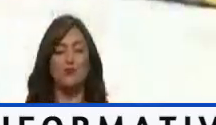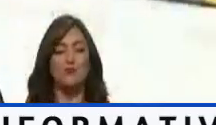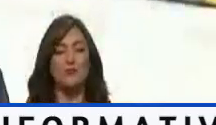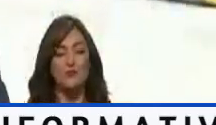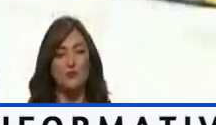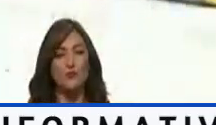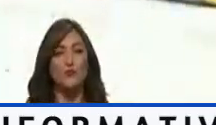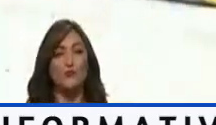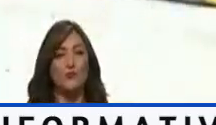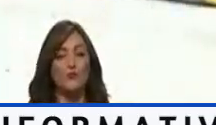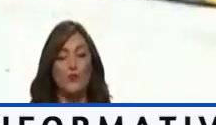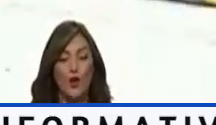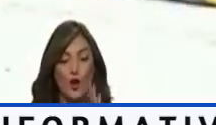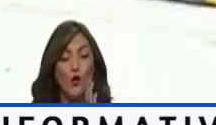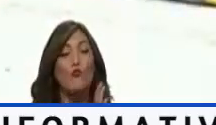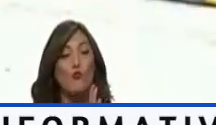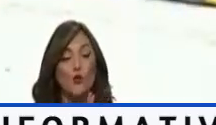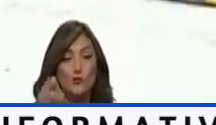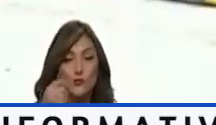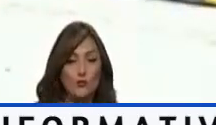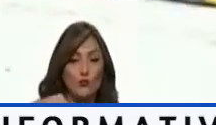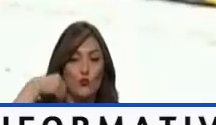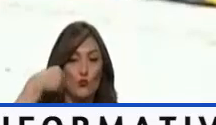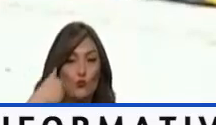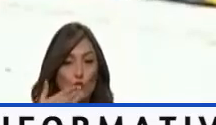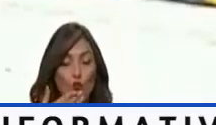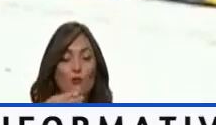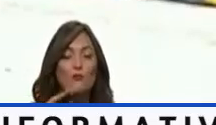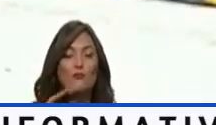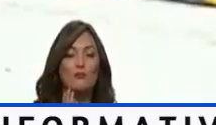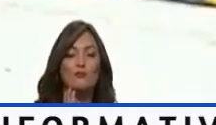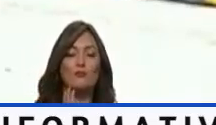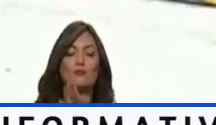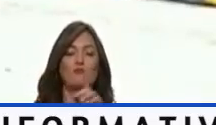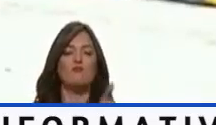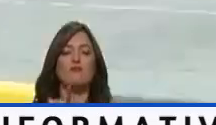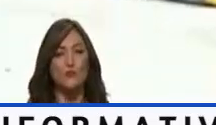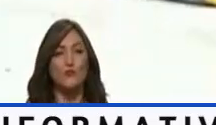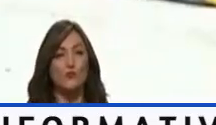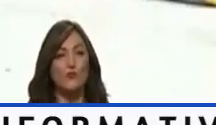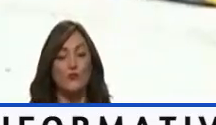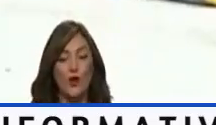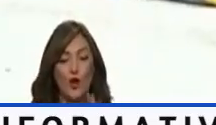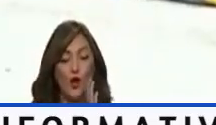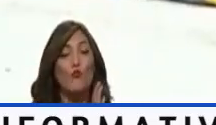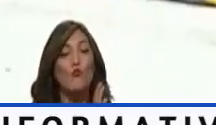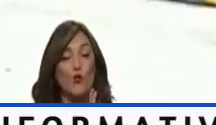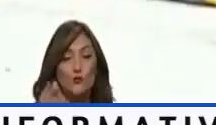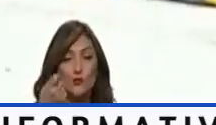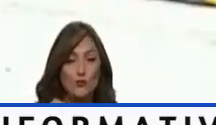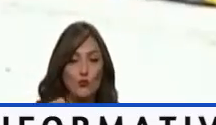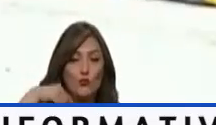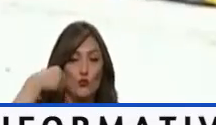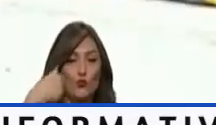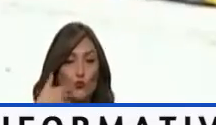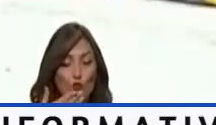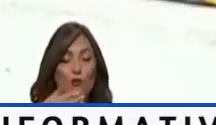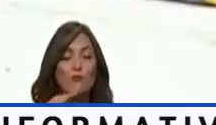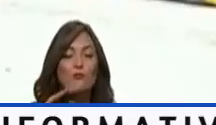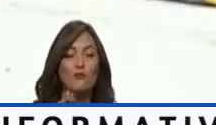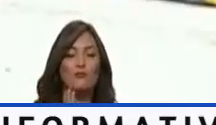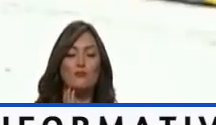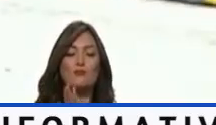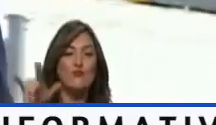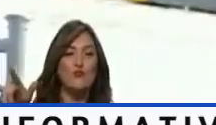posible reducir el impuesto a la salida de divisas en función a sectores de la economía, y se va a empezar con el sector